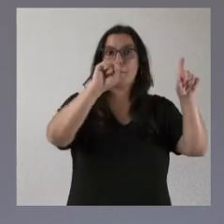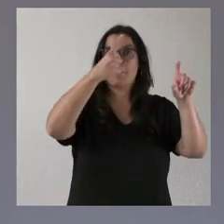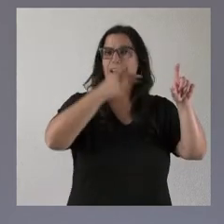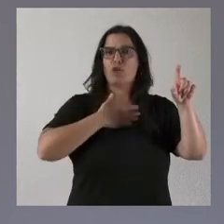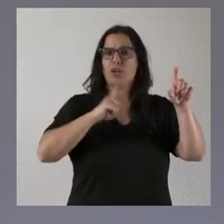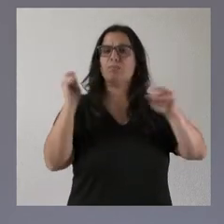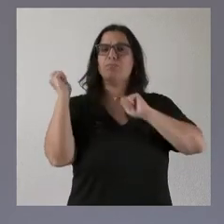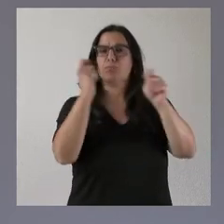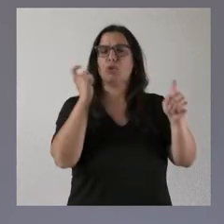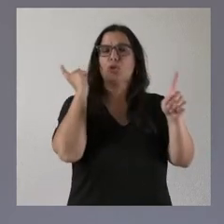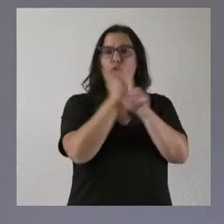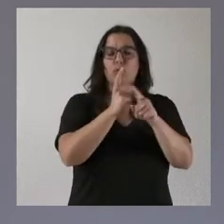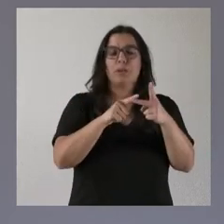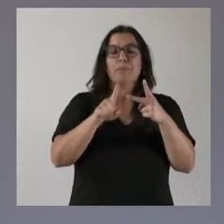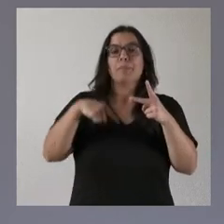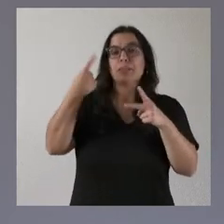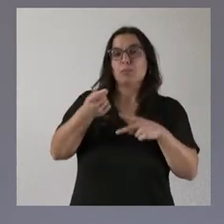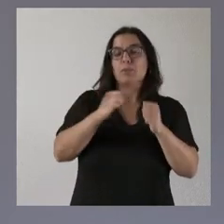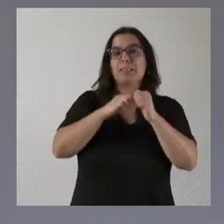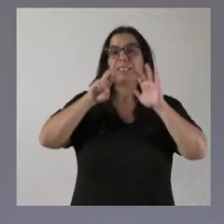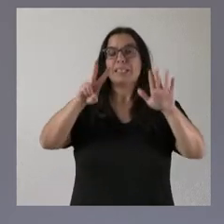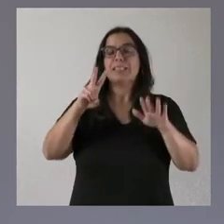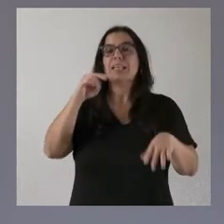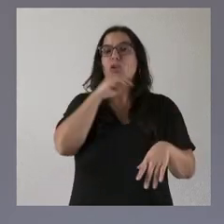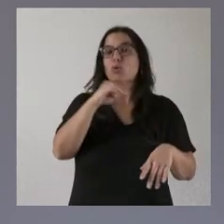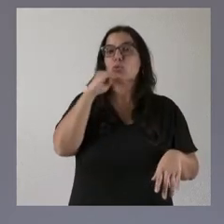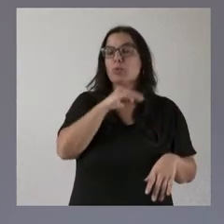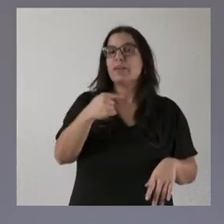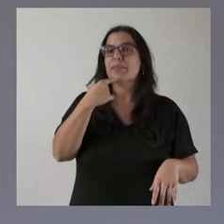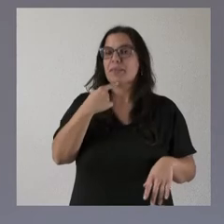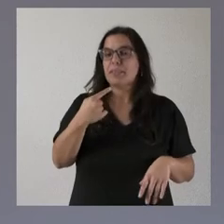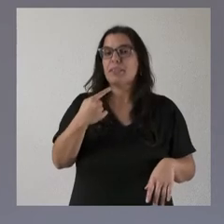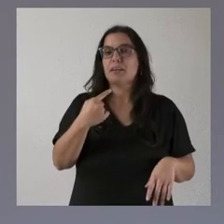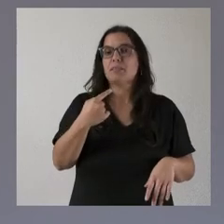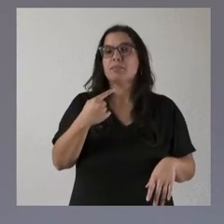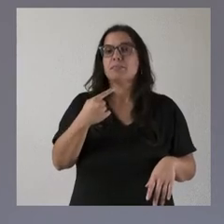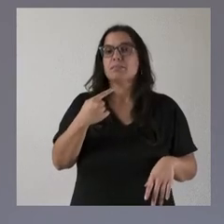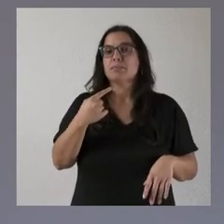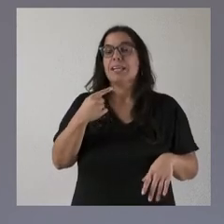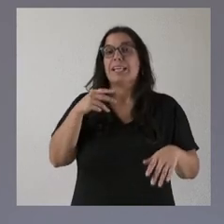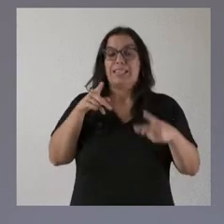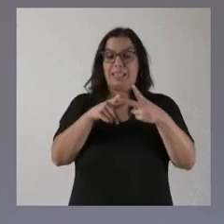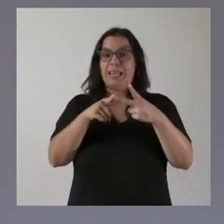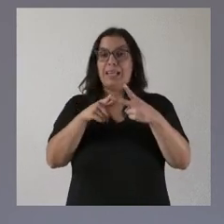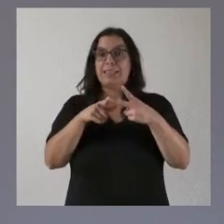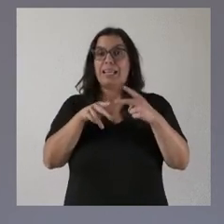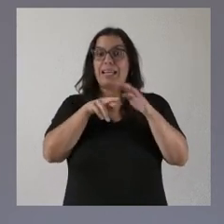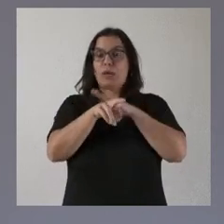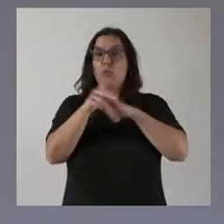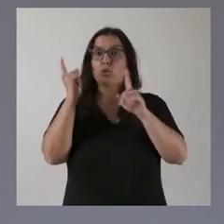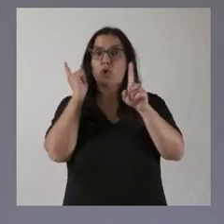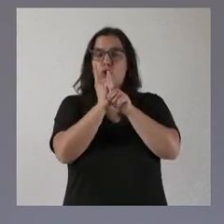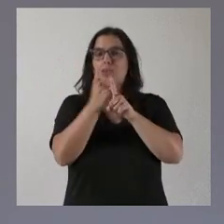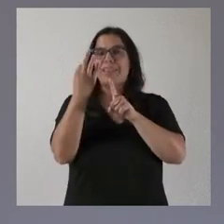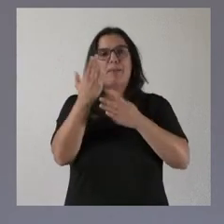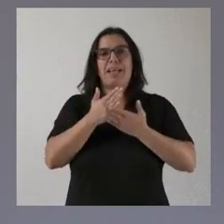fecha 27 de octubre del 21 el tarsil dicta resolución por la que acuerda estimar parcialmente el recurso presentado y